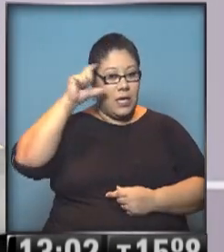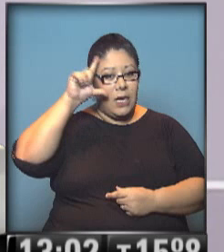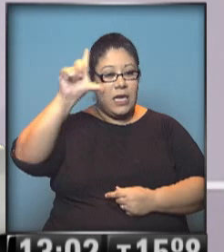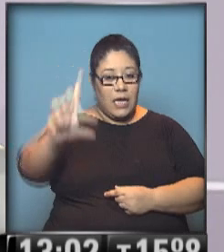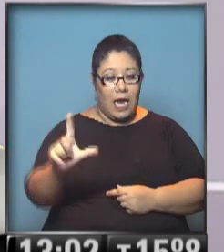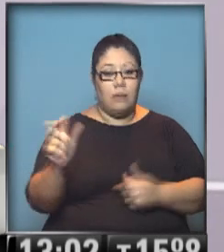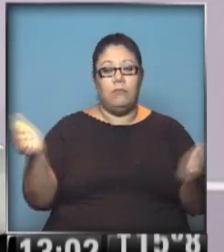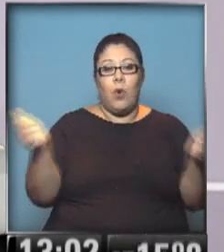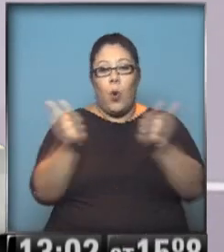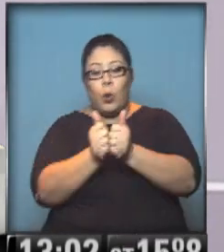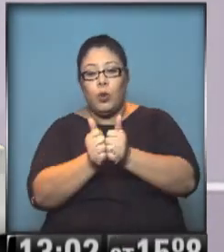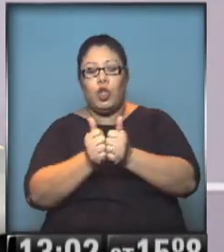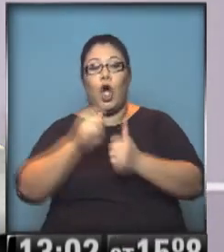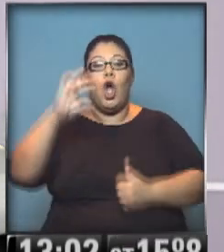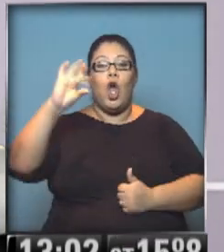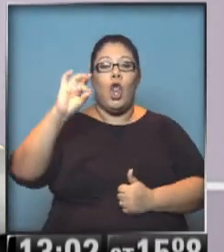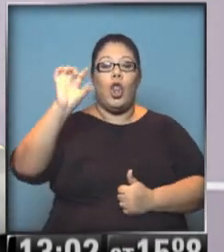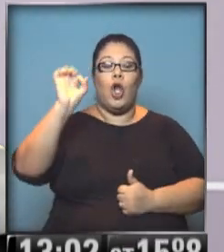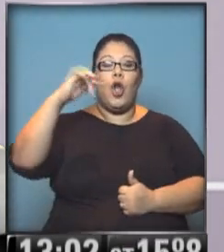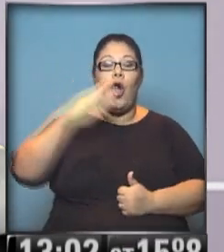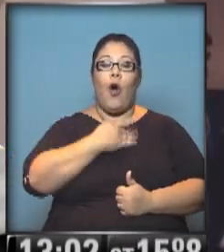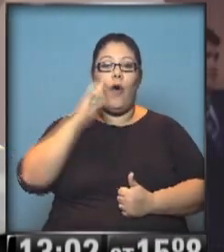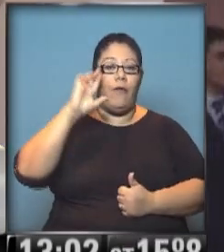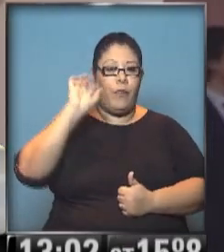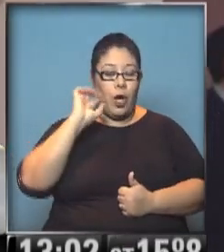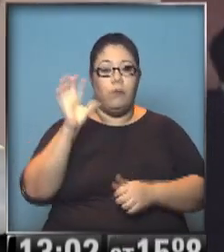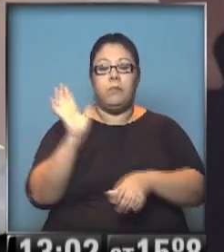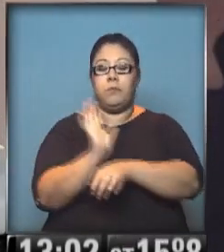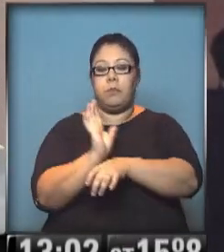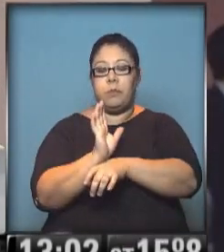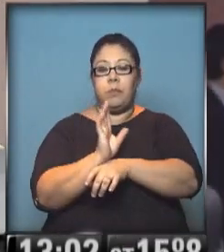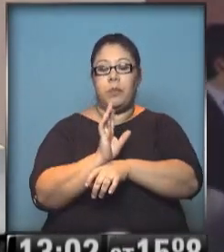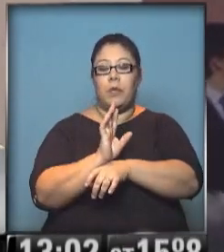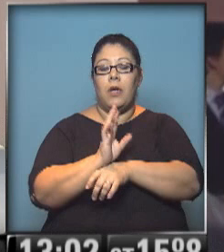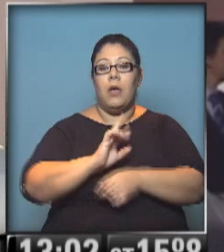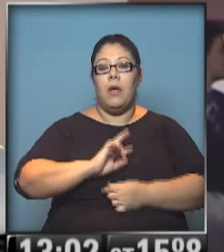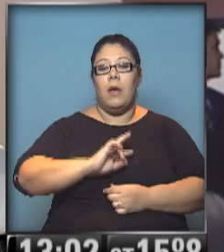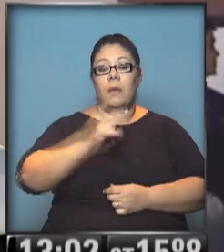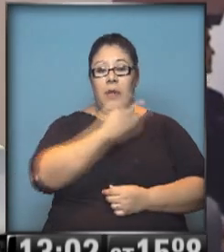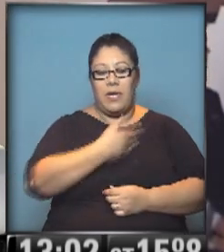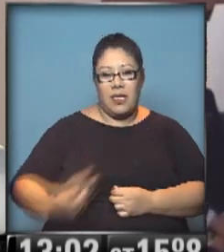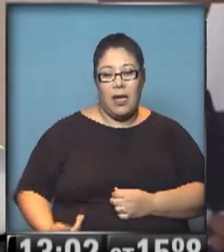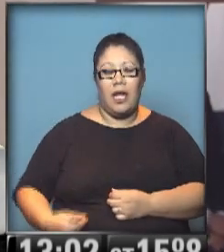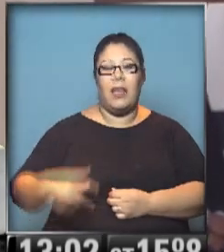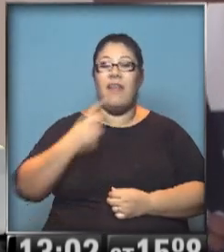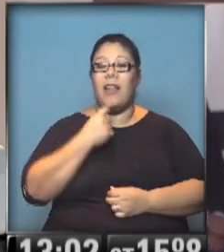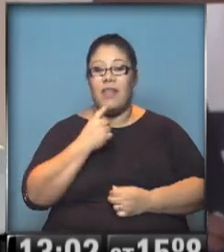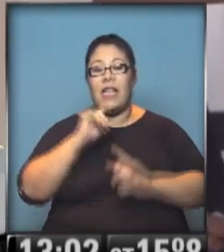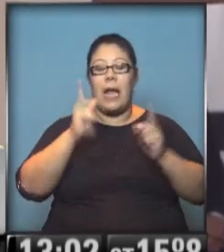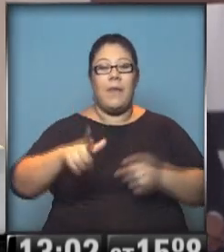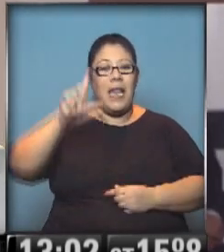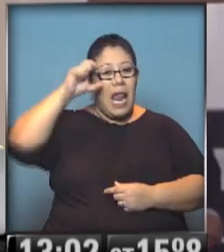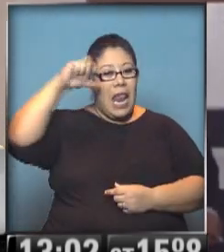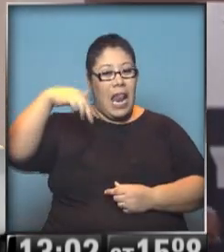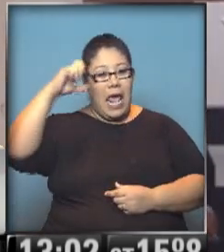Acompañado por Rodolfo D'Onofrio, presidente de River Plate, miembro del comité ejecutivo de la Asociación del Fútbol Argentino, y José Leme,